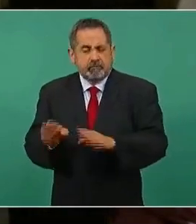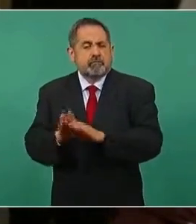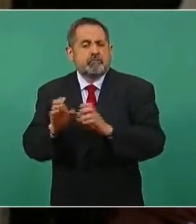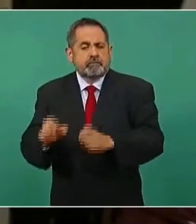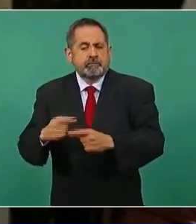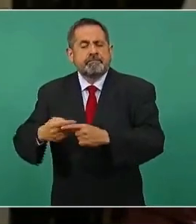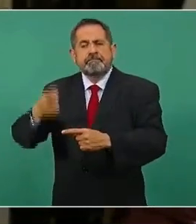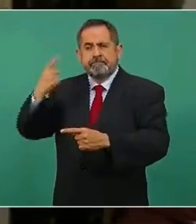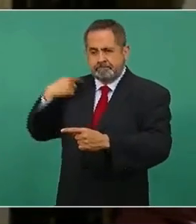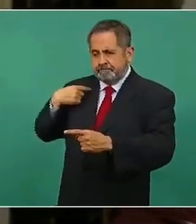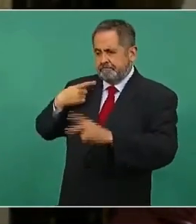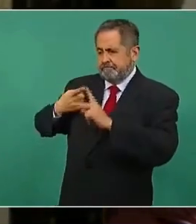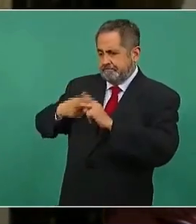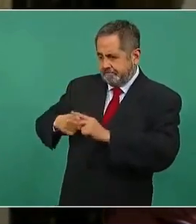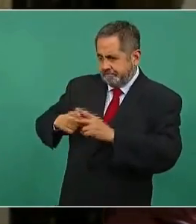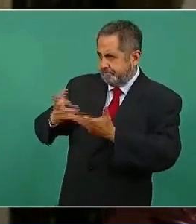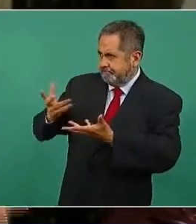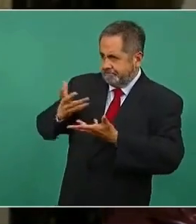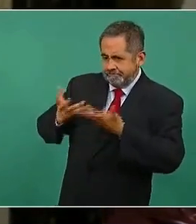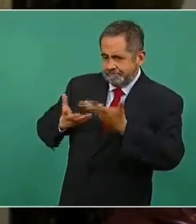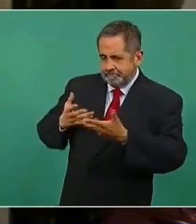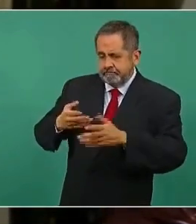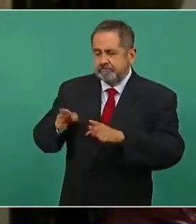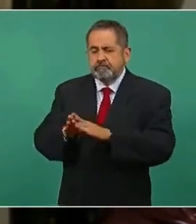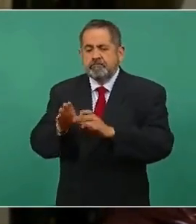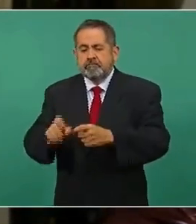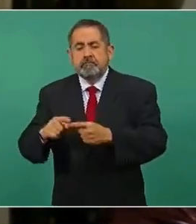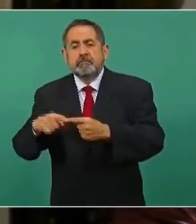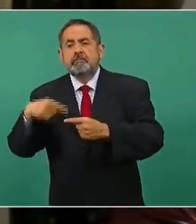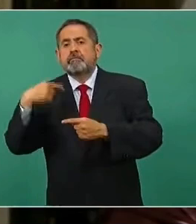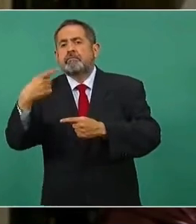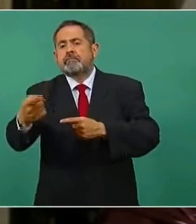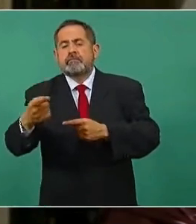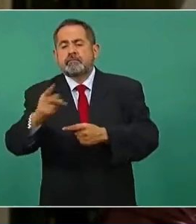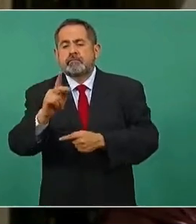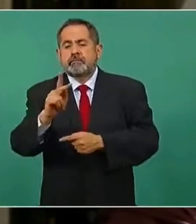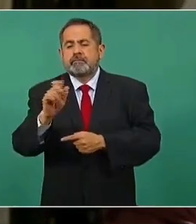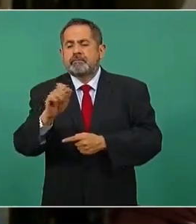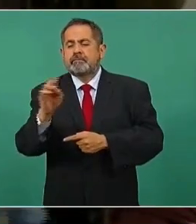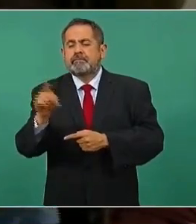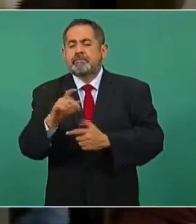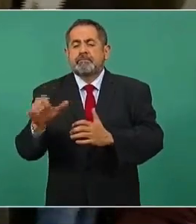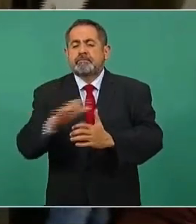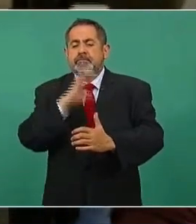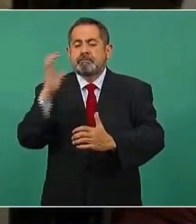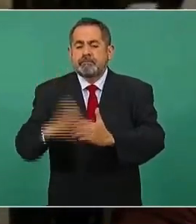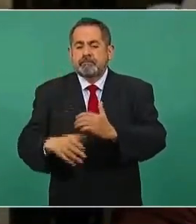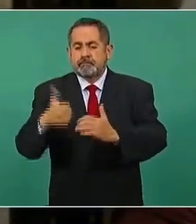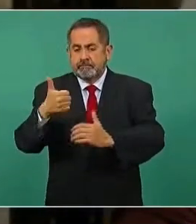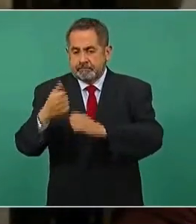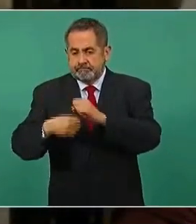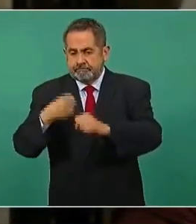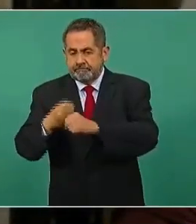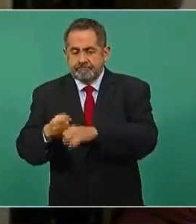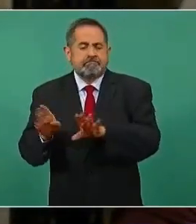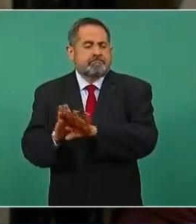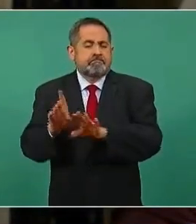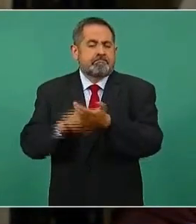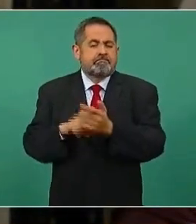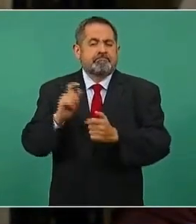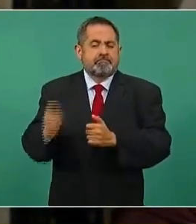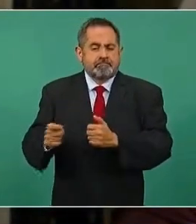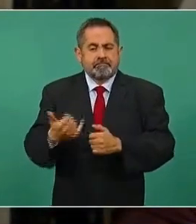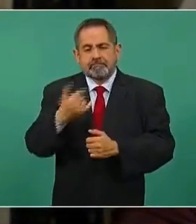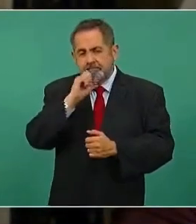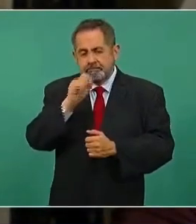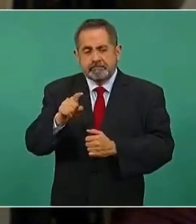meta que tiene planeado su gobierno para entregar Pemex al finalizar su sexenio, aunado también,